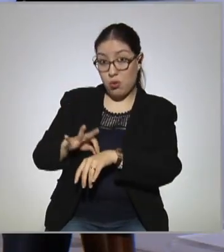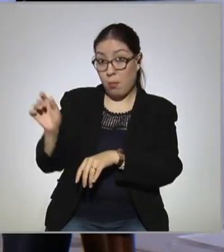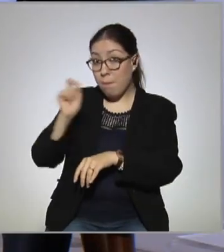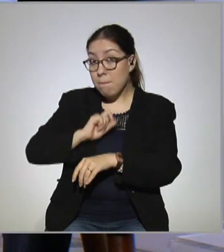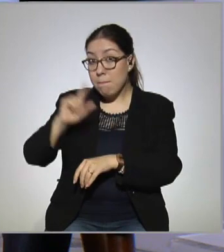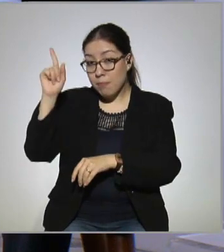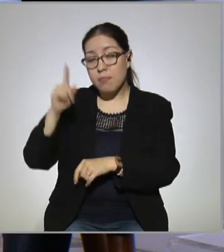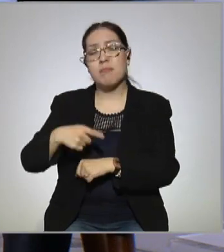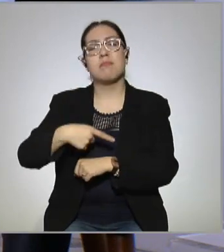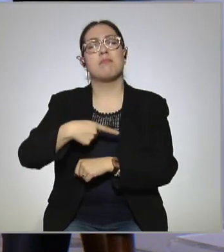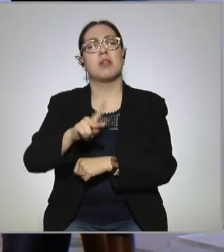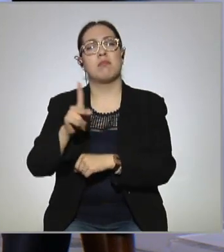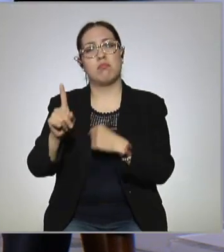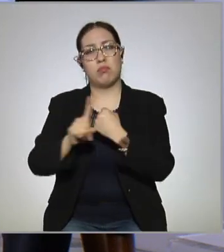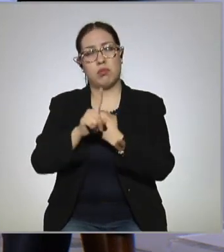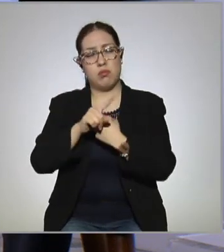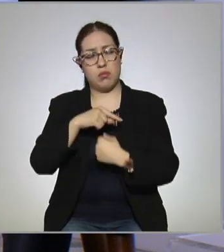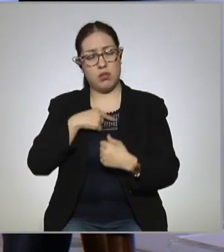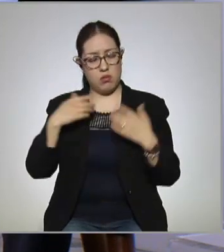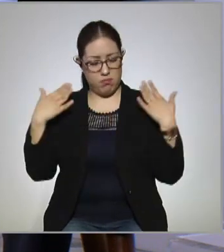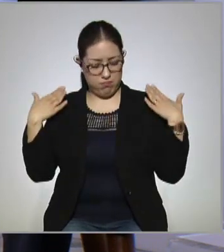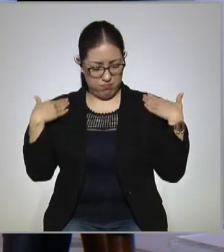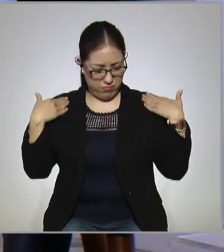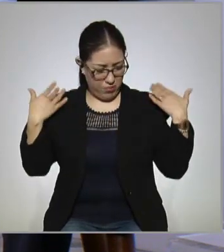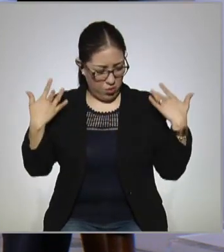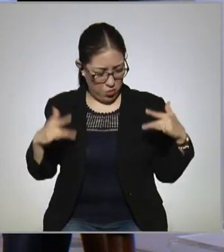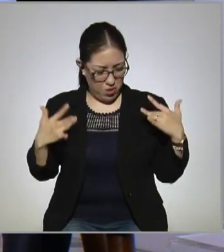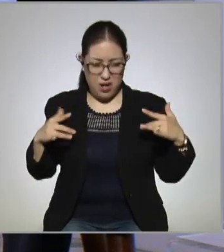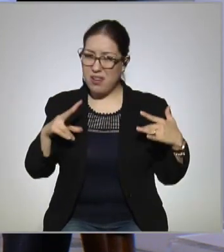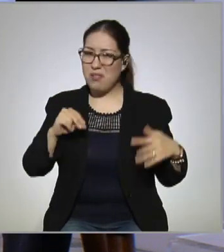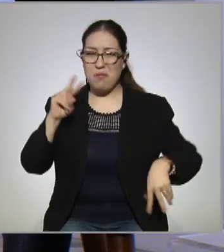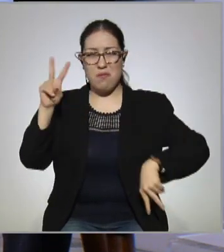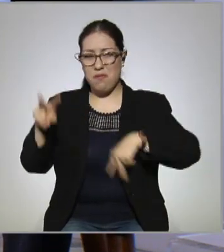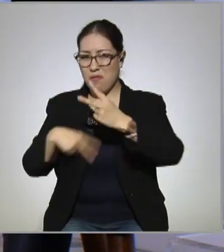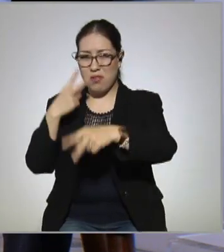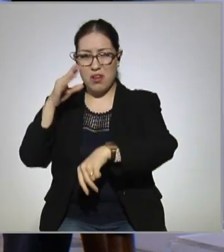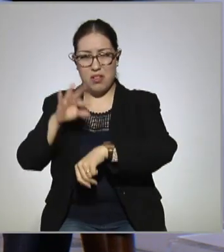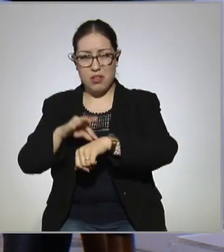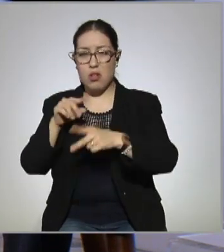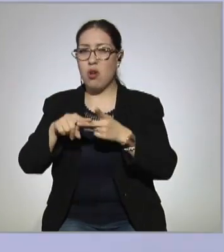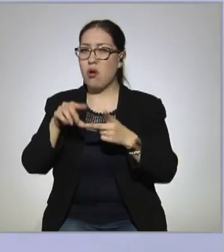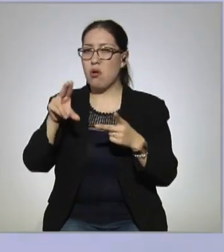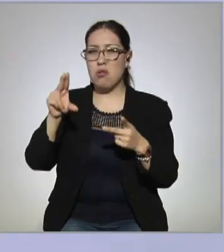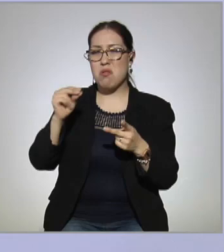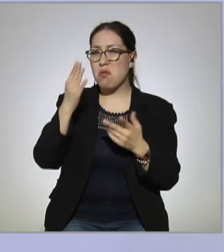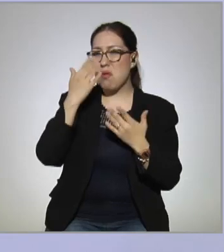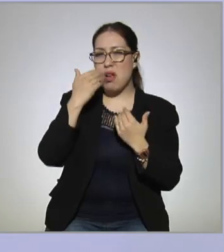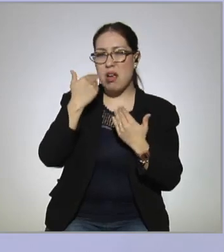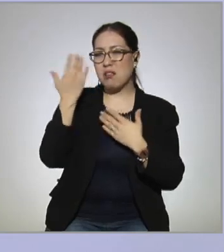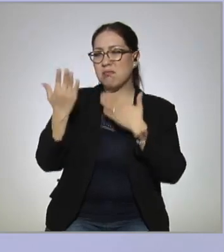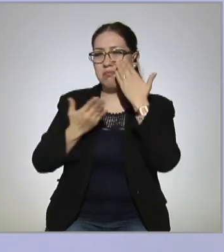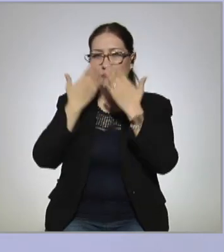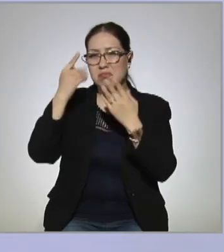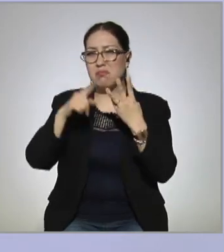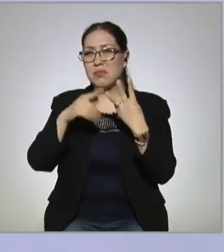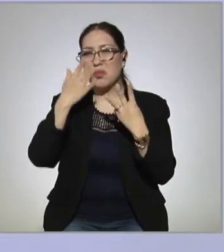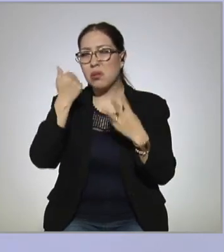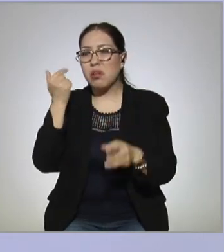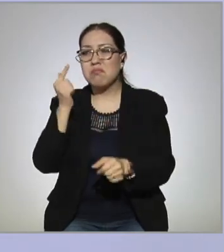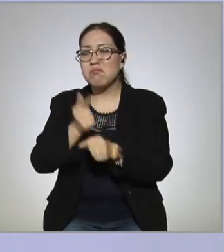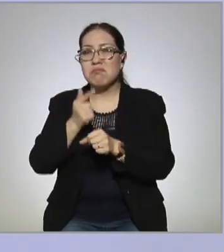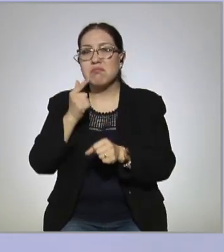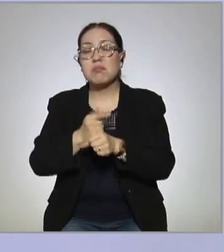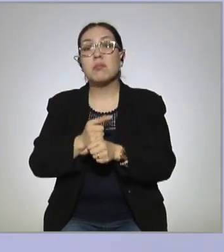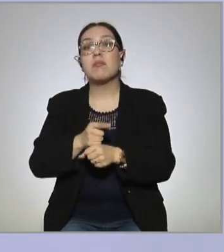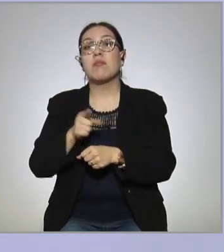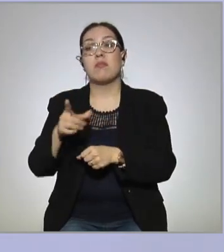es que uno tenga un hombro doloroso, no vaya al médico o no se hagan los estudios pertinentes y no se tenga un diagnóstico y se